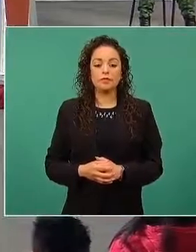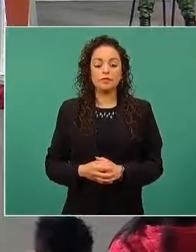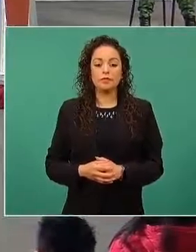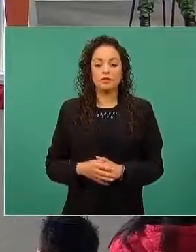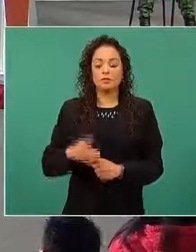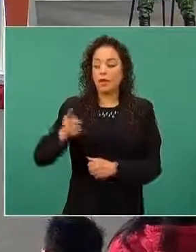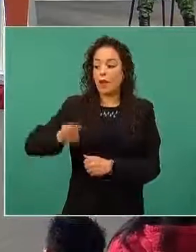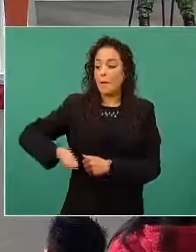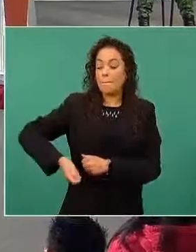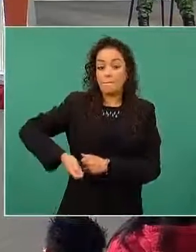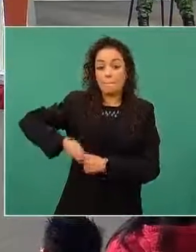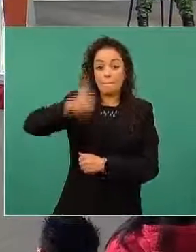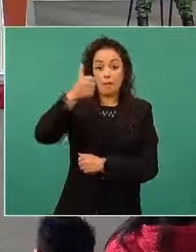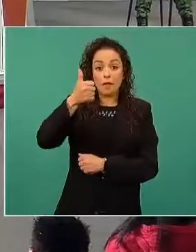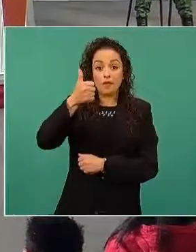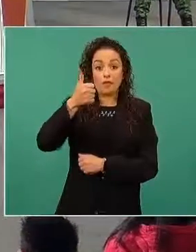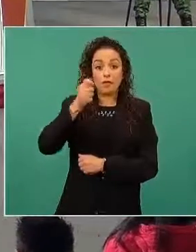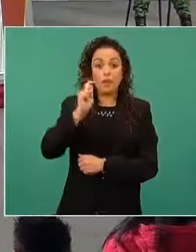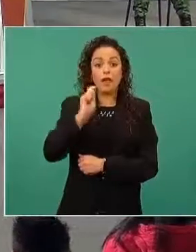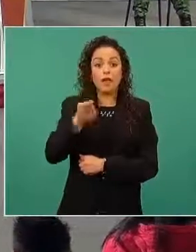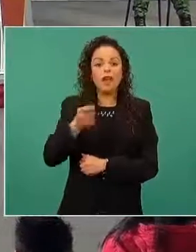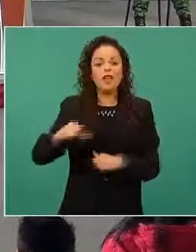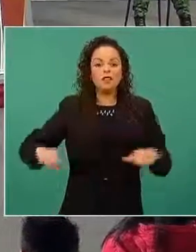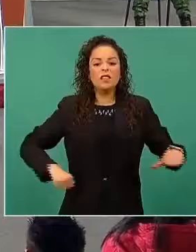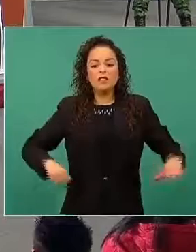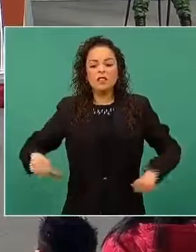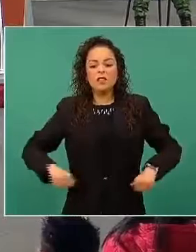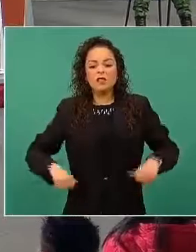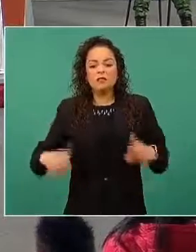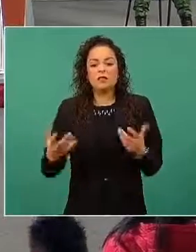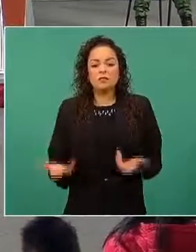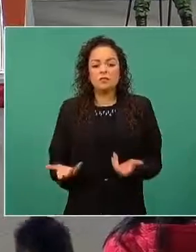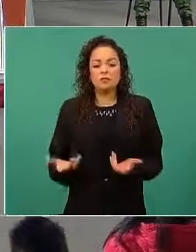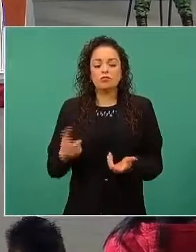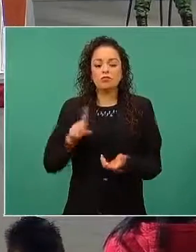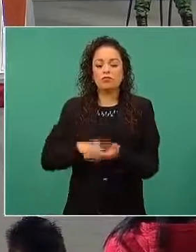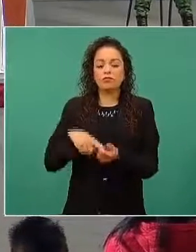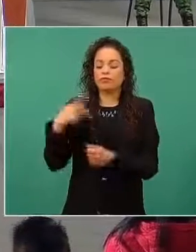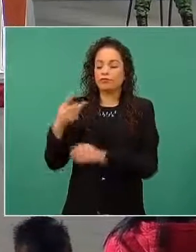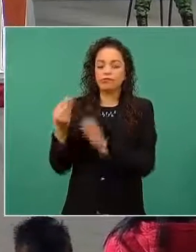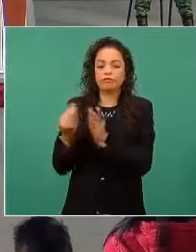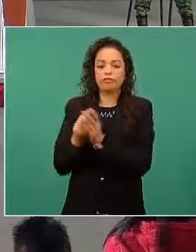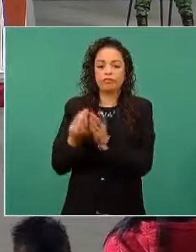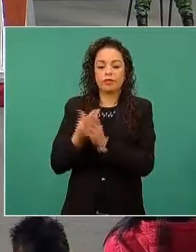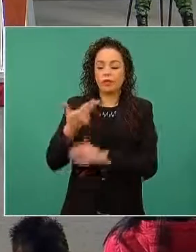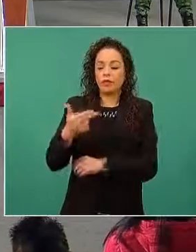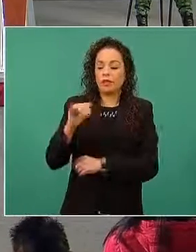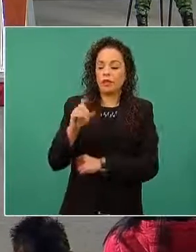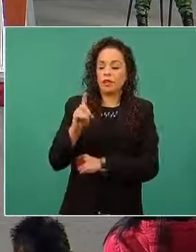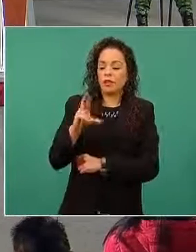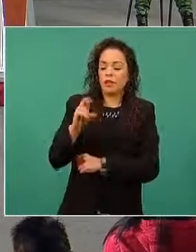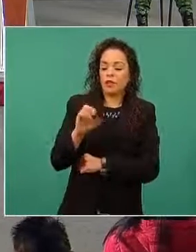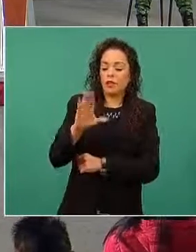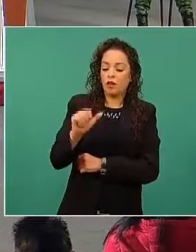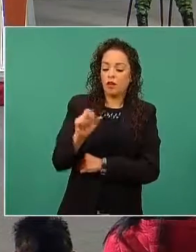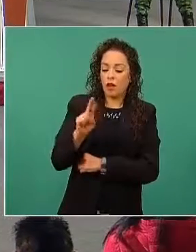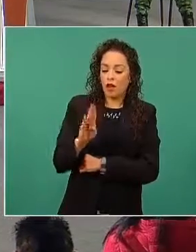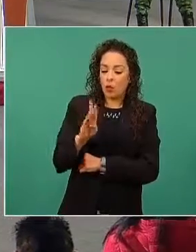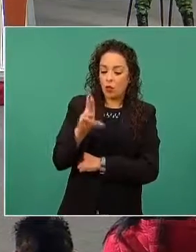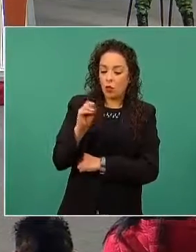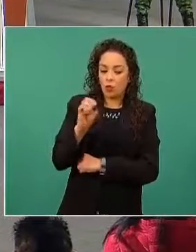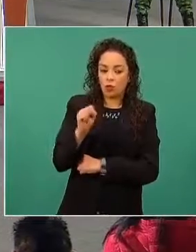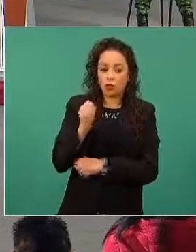La primera tarea tiene que ver con las reservas de hidrocarburos. En esta lámina podemos